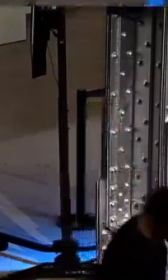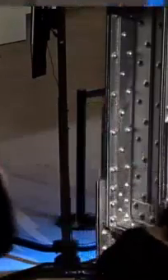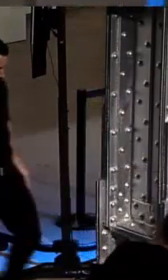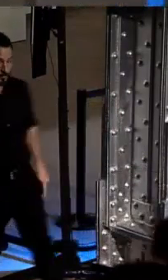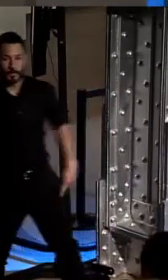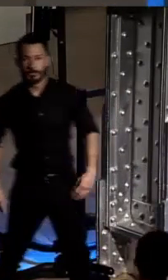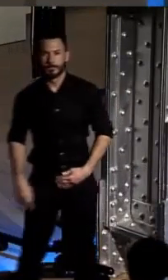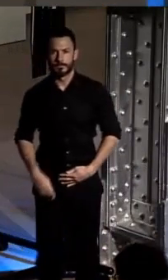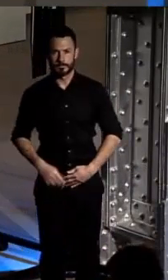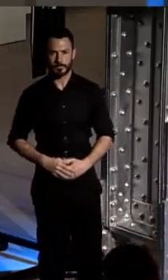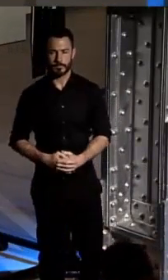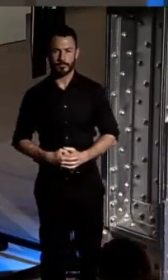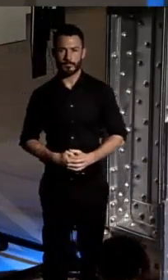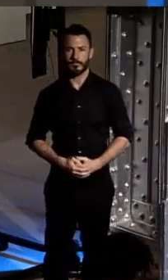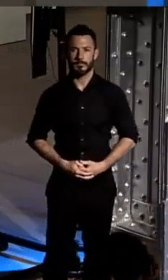Randall.